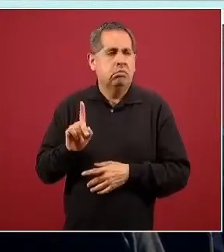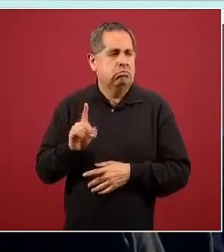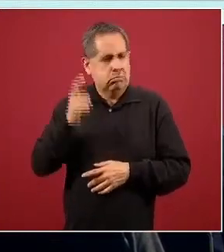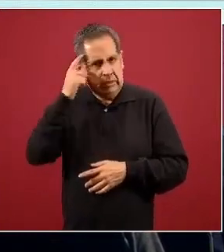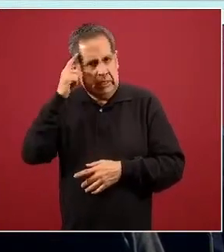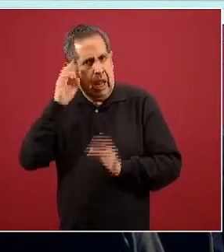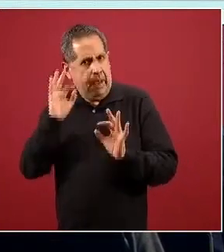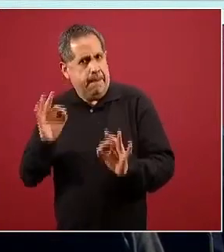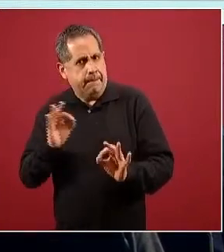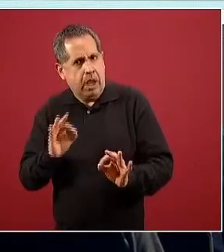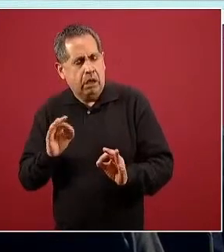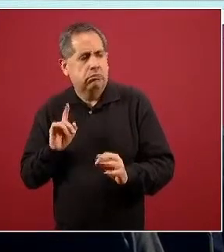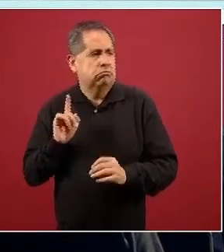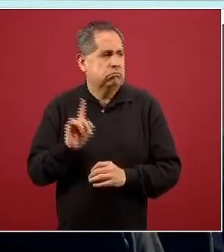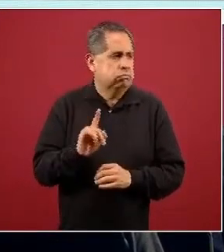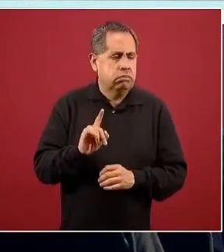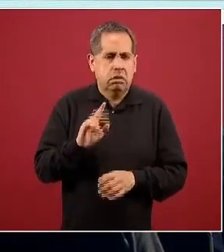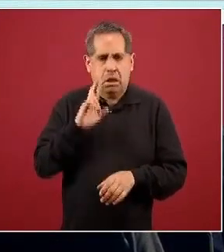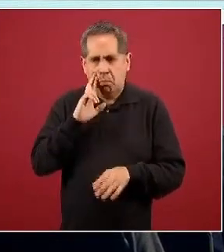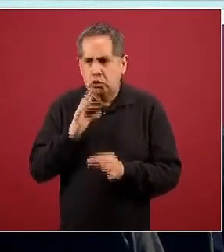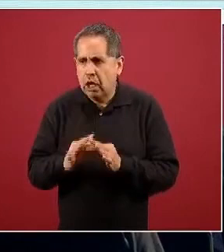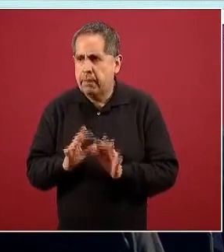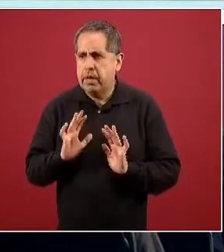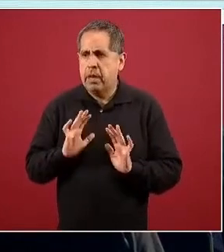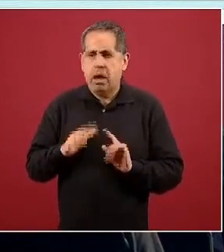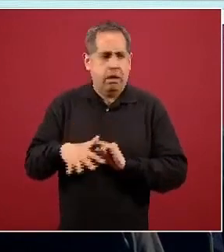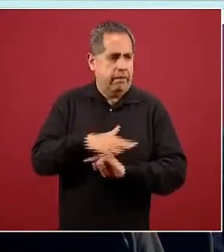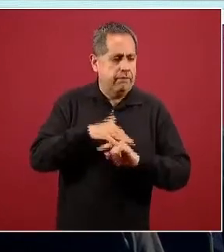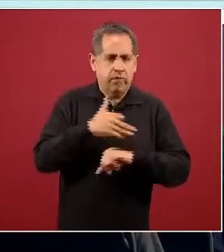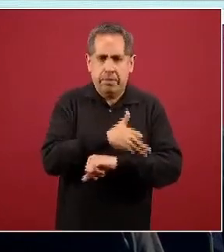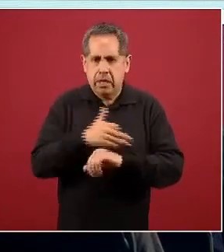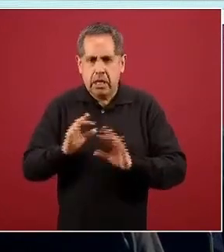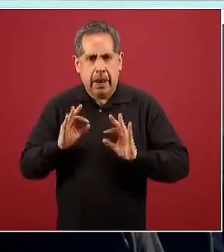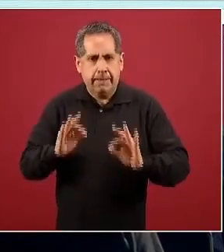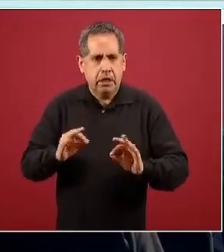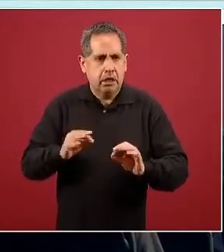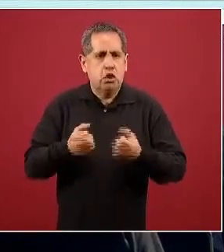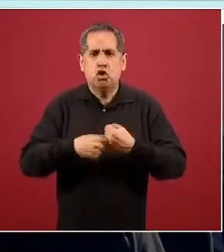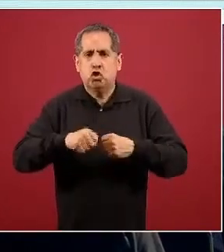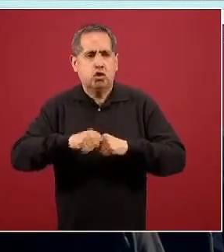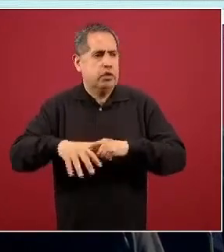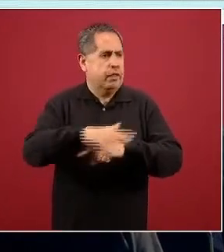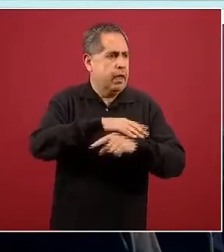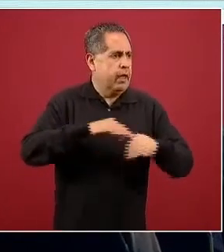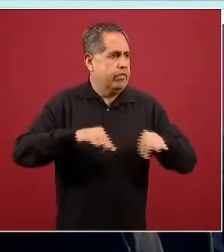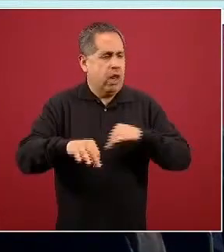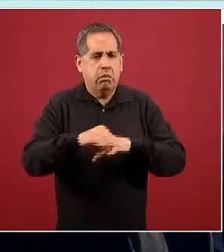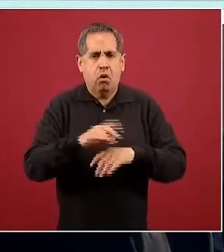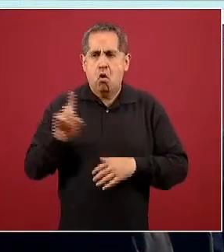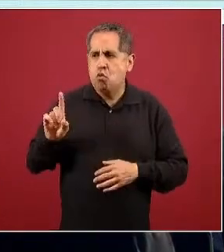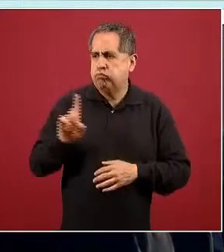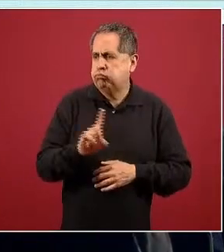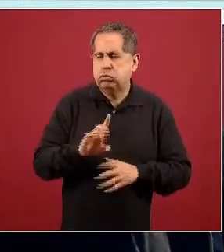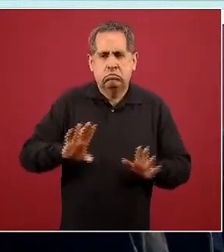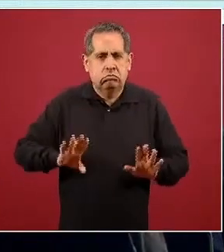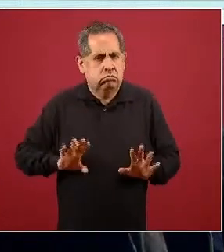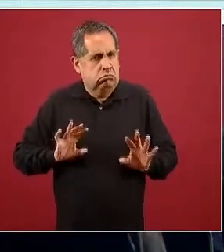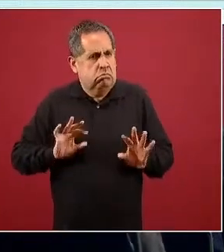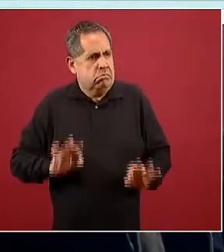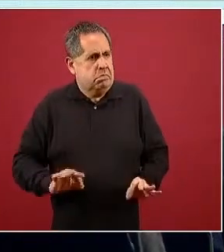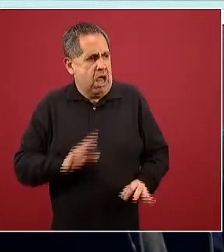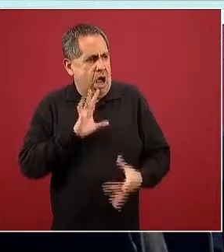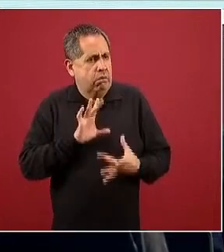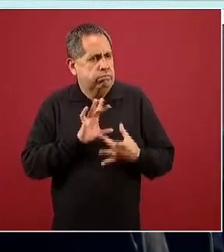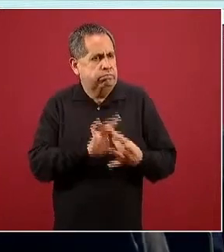desenvolverse de una manera responsable en su entorno familiar, social, laboral, y que además le